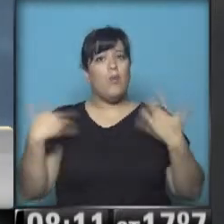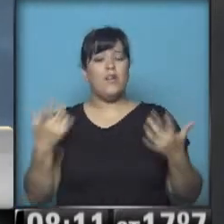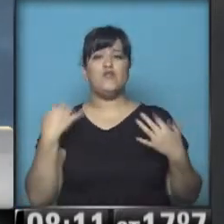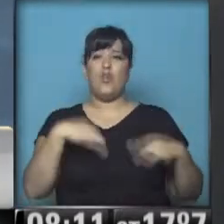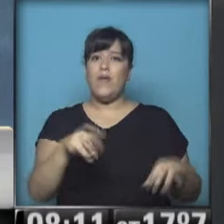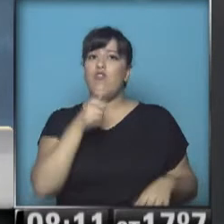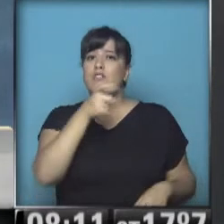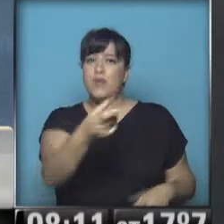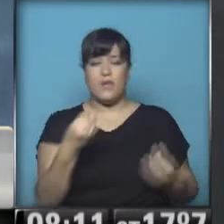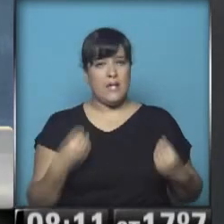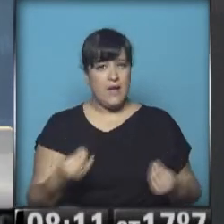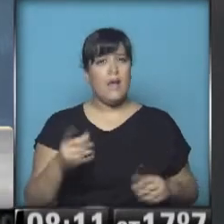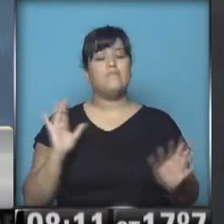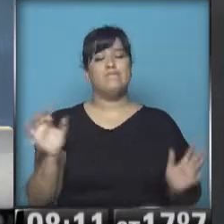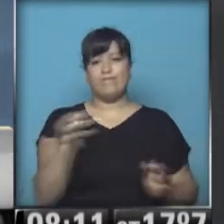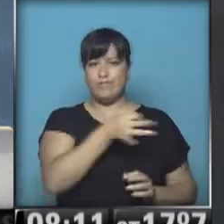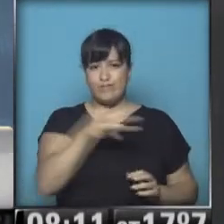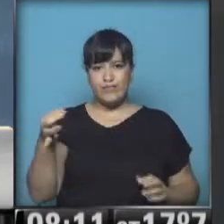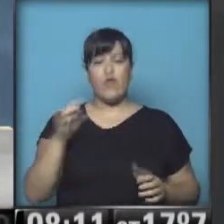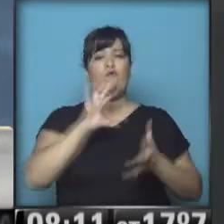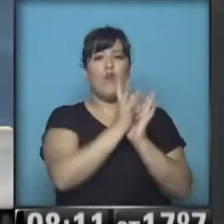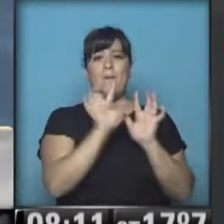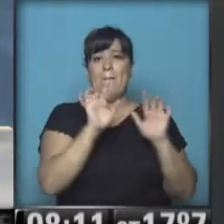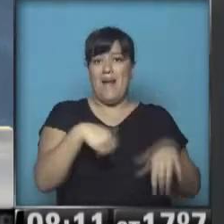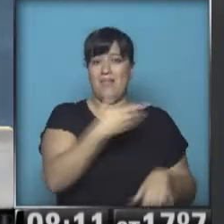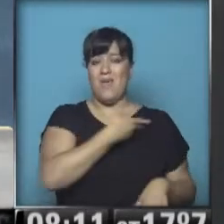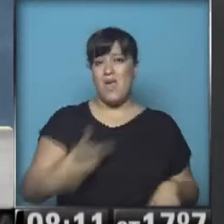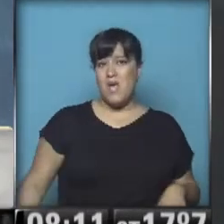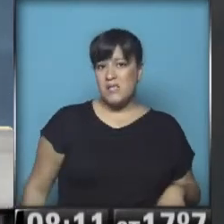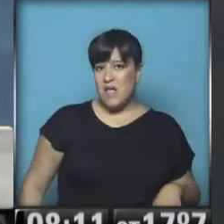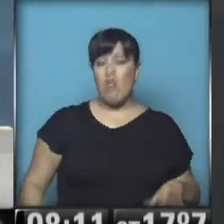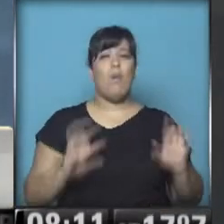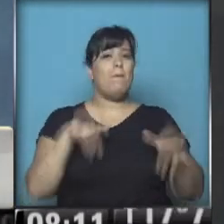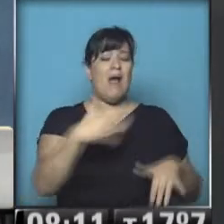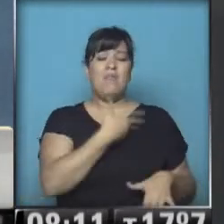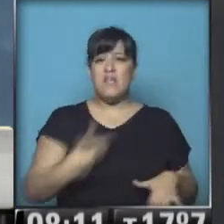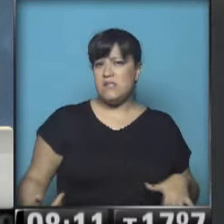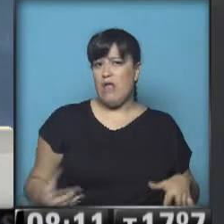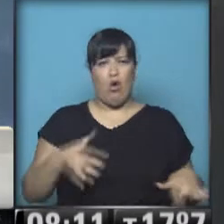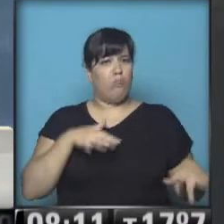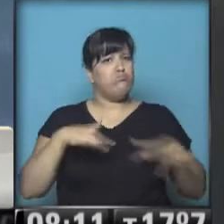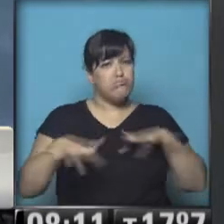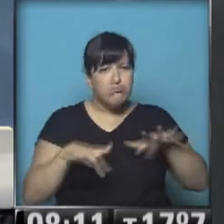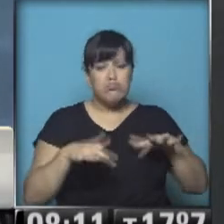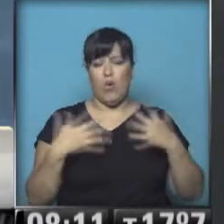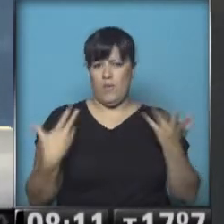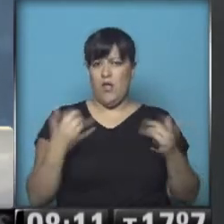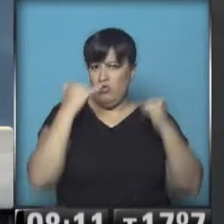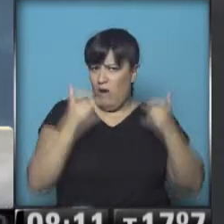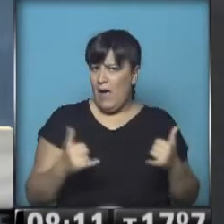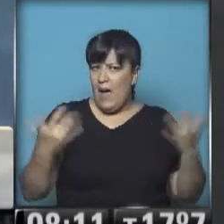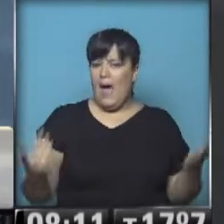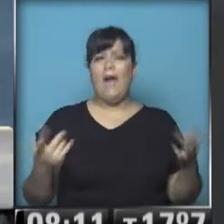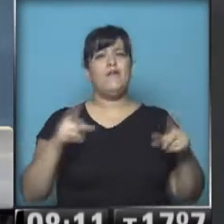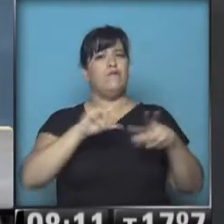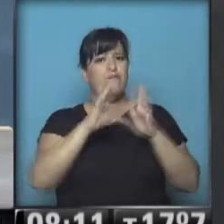responder es efectivamente que la política por parte del estado es una política activa que ha tenido un